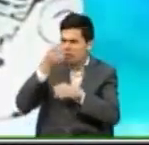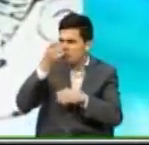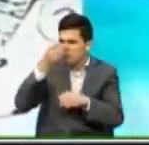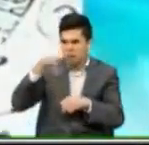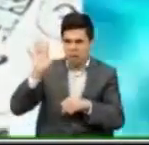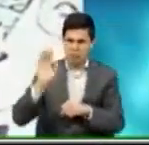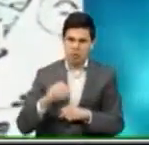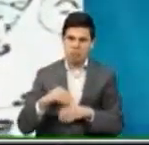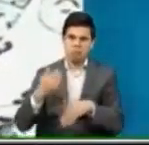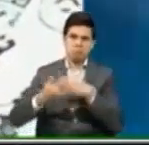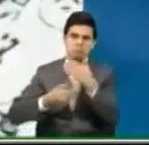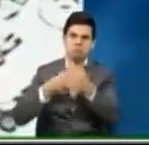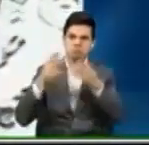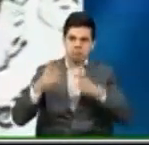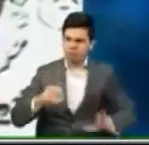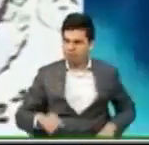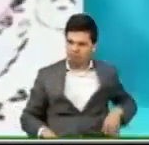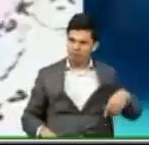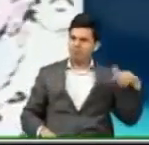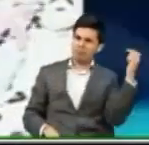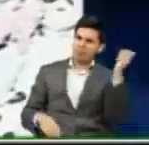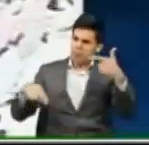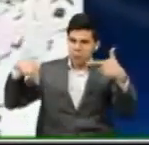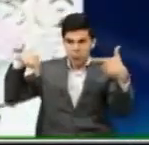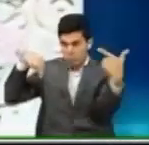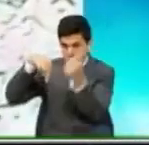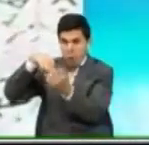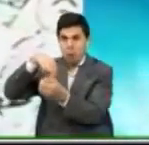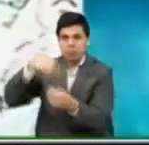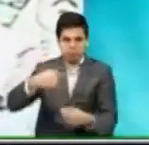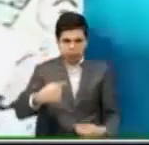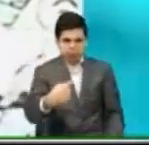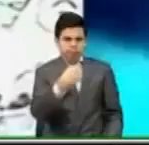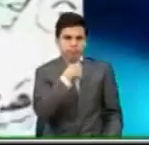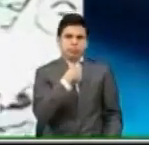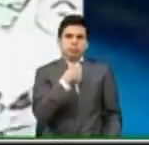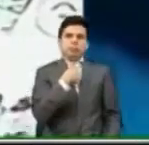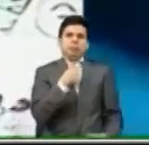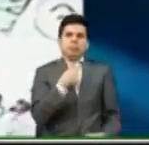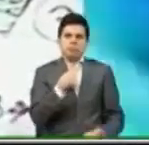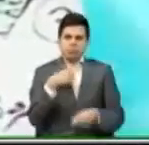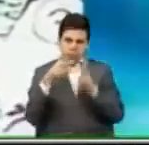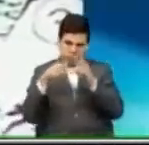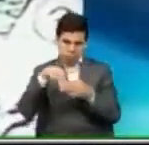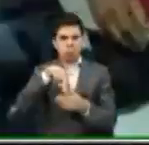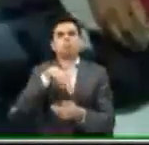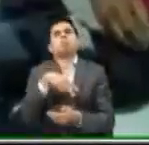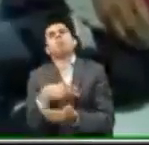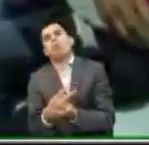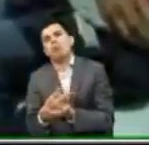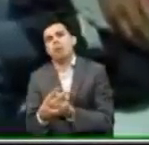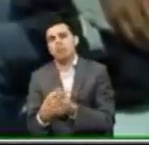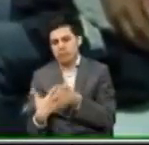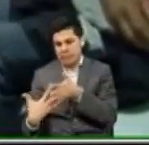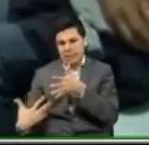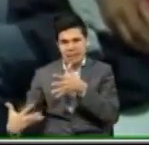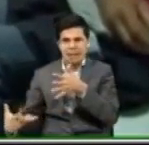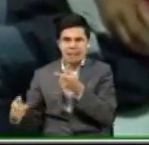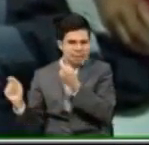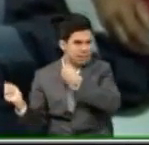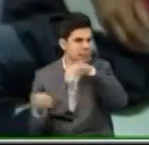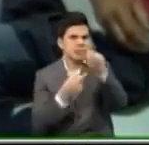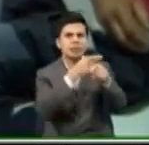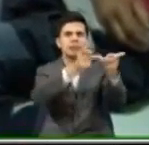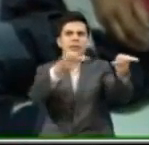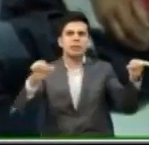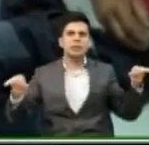un momento a otro desenfundó un arma de fuego y propinó un disparo en el tórax. El hombre se desplomó al piso y fue trasladado hacia la sección de